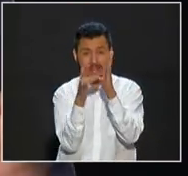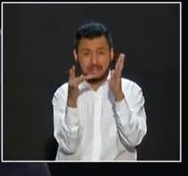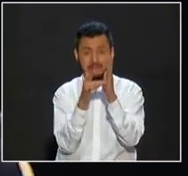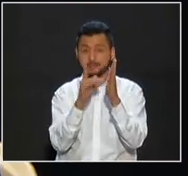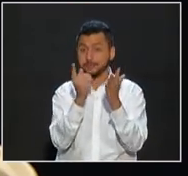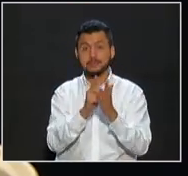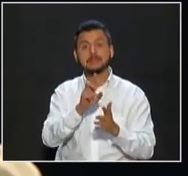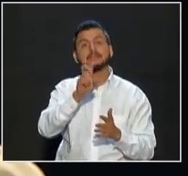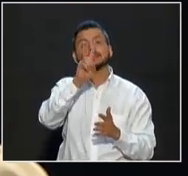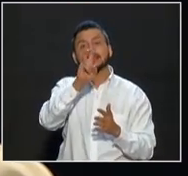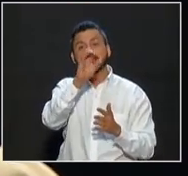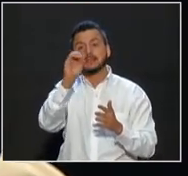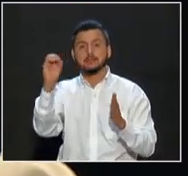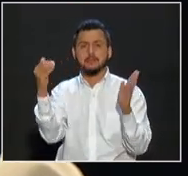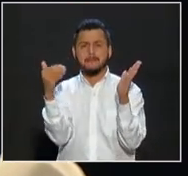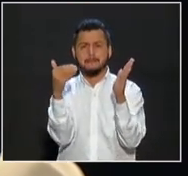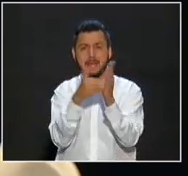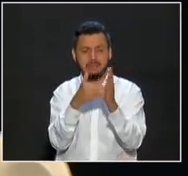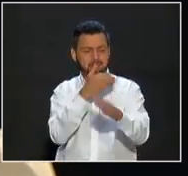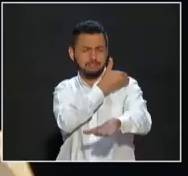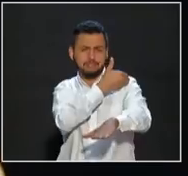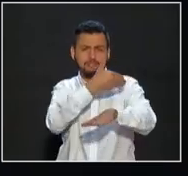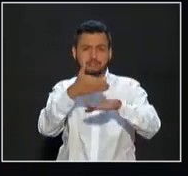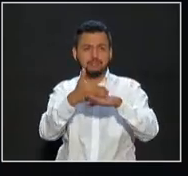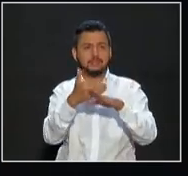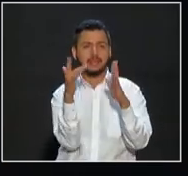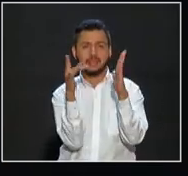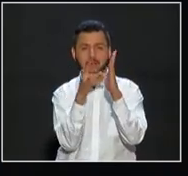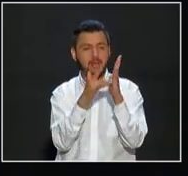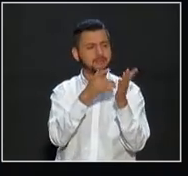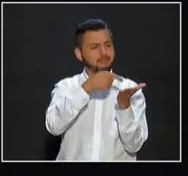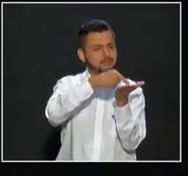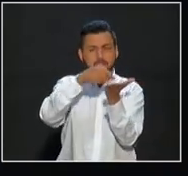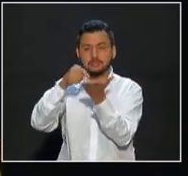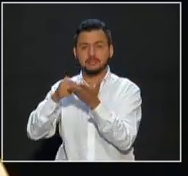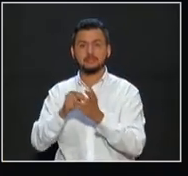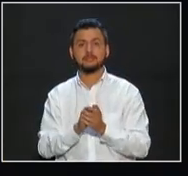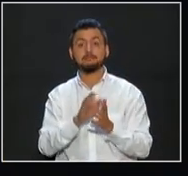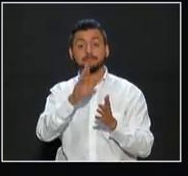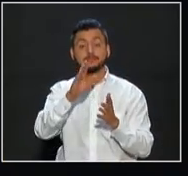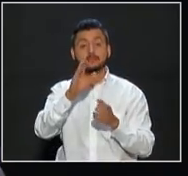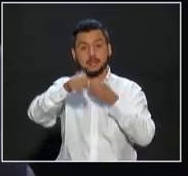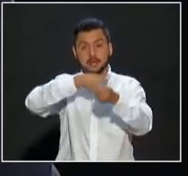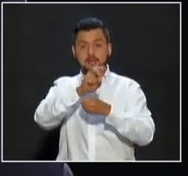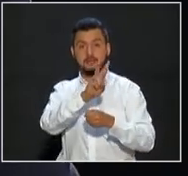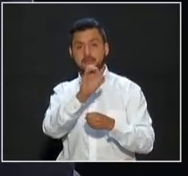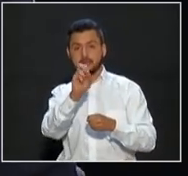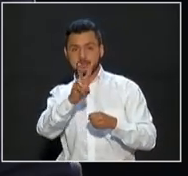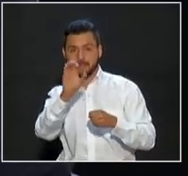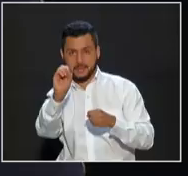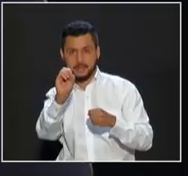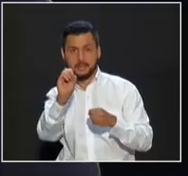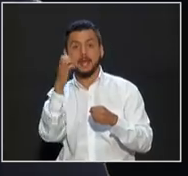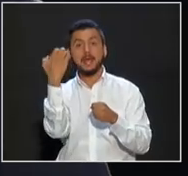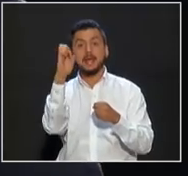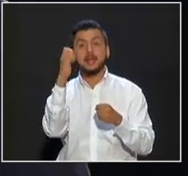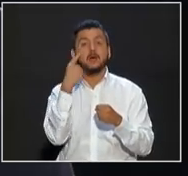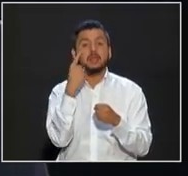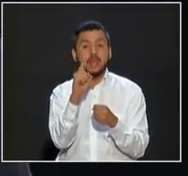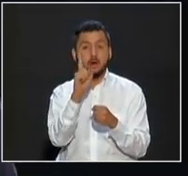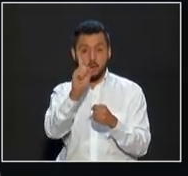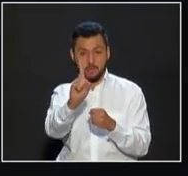llega casi hasta un billón de pesos tenemos que tomar decisiones el primero de enero del 2020 donde inclusive llegaríamos